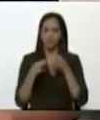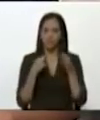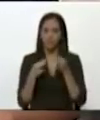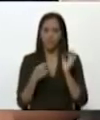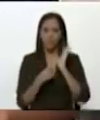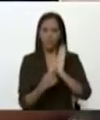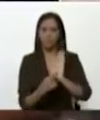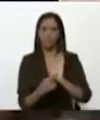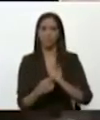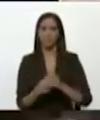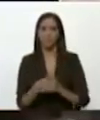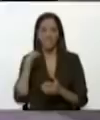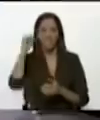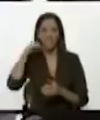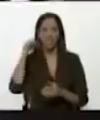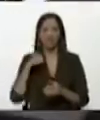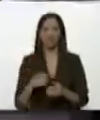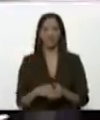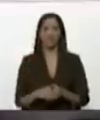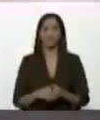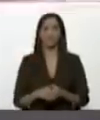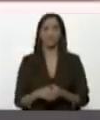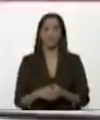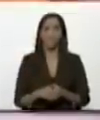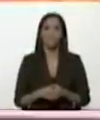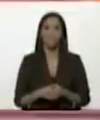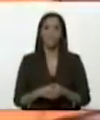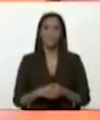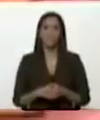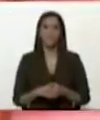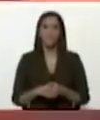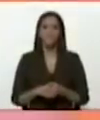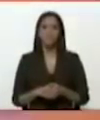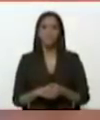el Valladares. Vamos a ver este video y ya regresamos.